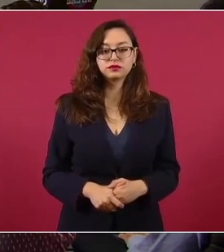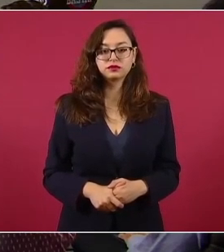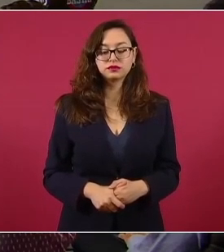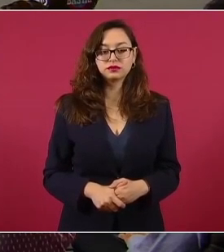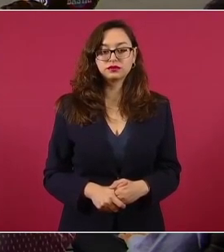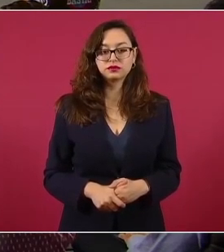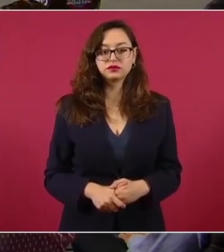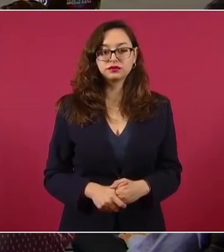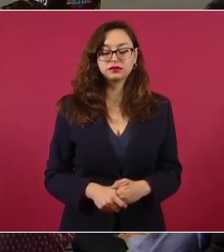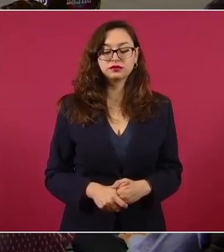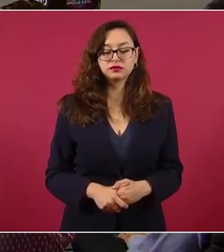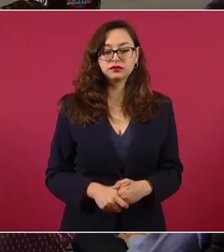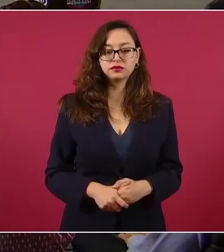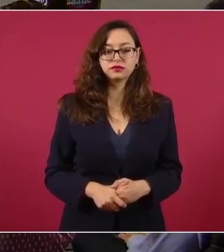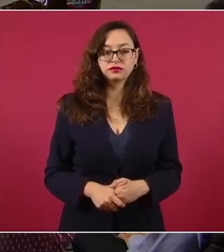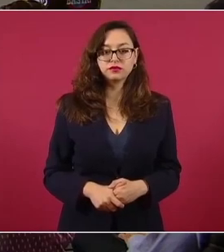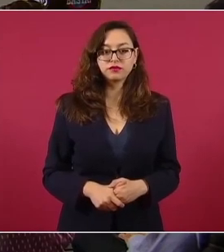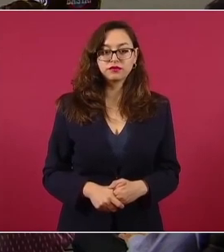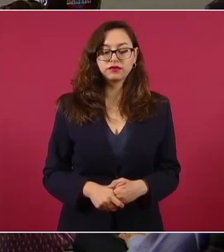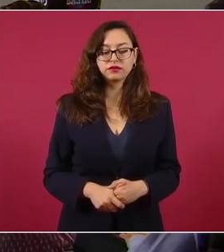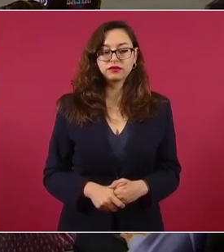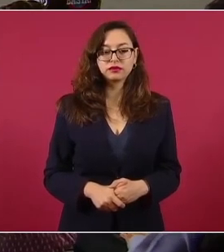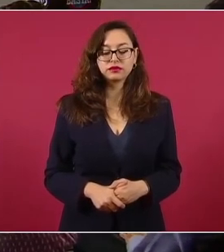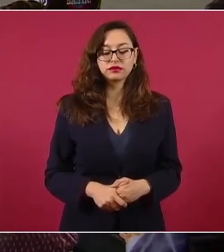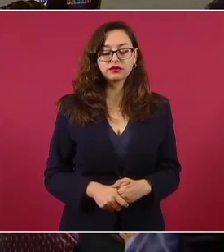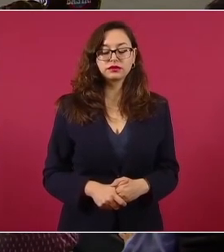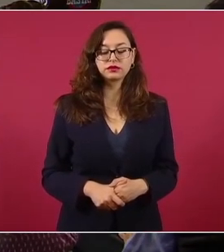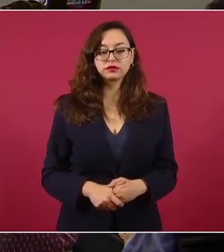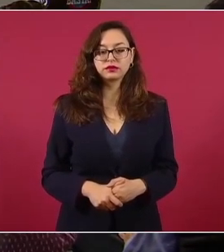Ah, ya se la vimos, ya la señora.